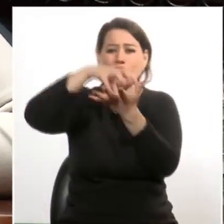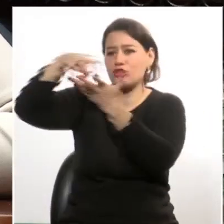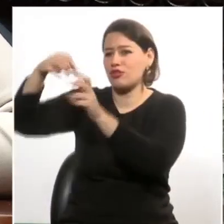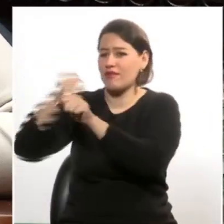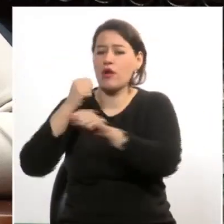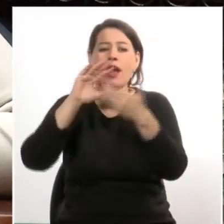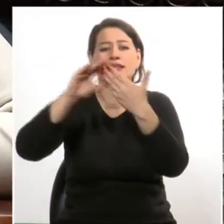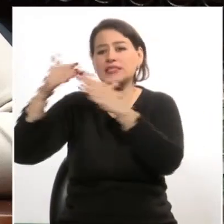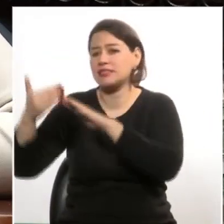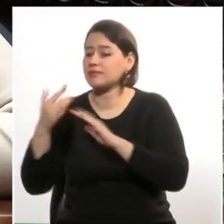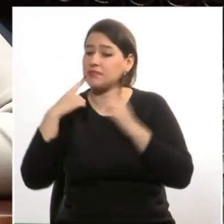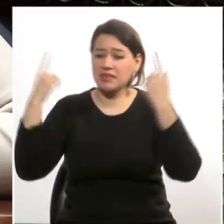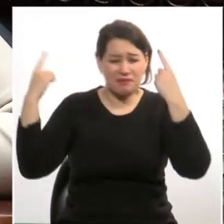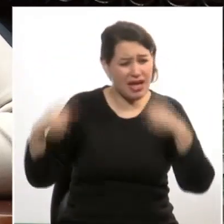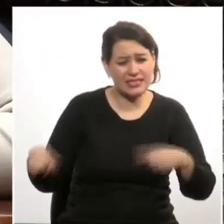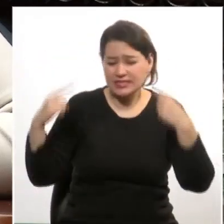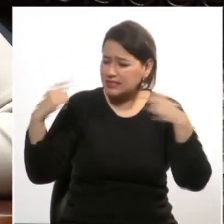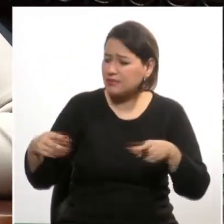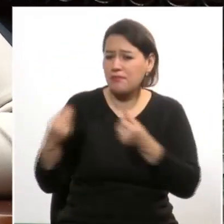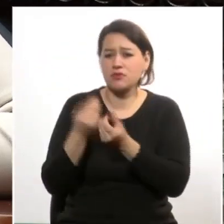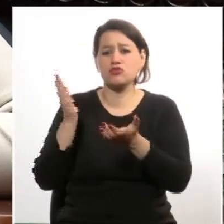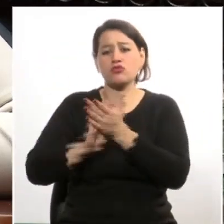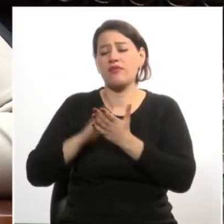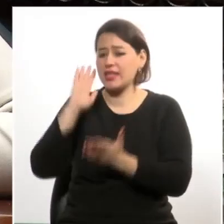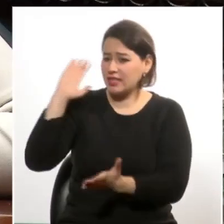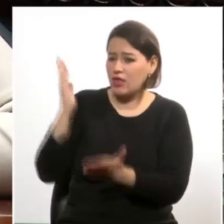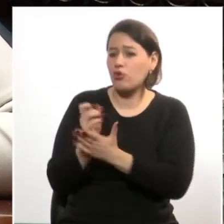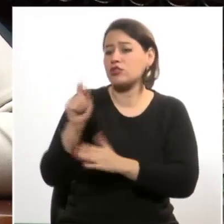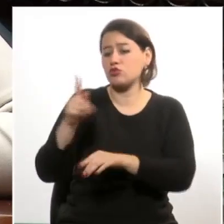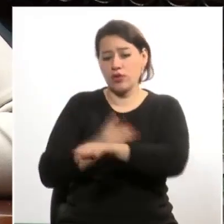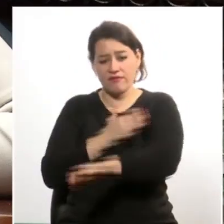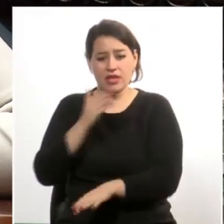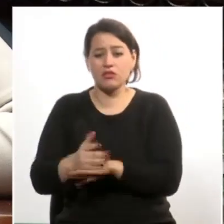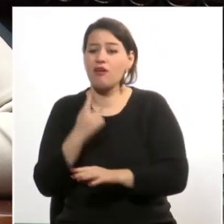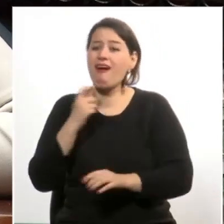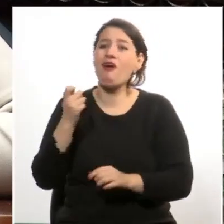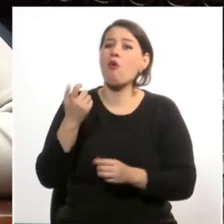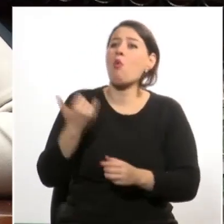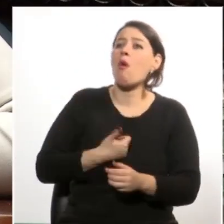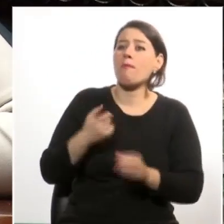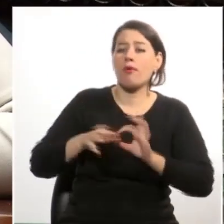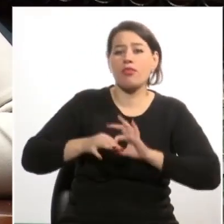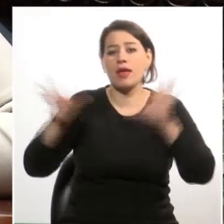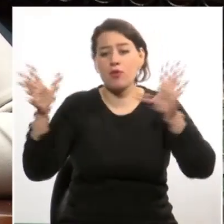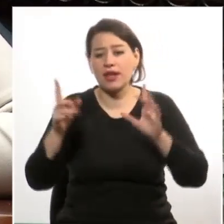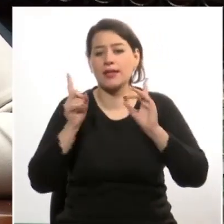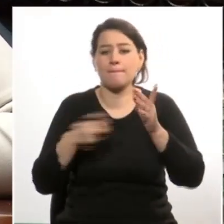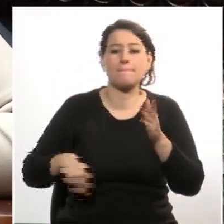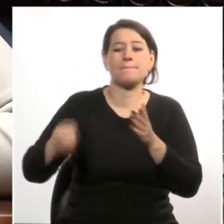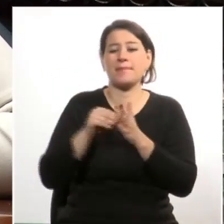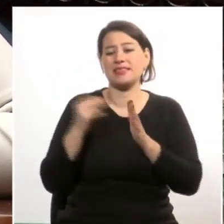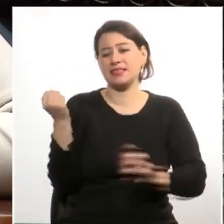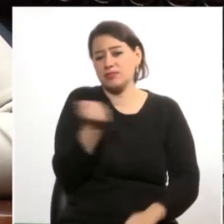por casa, dando un debate inédito sobre la dictadura y sus efectos, sobre el alcance de la democracia, sobre los